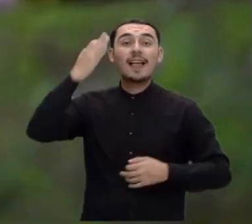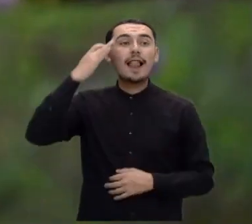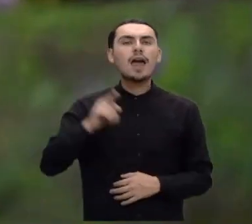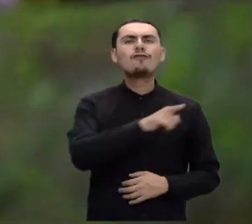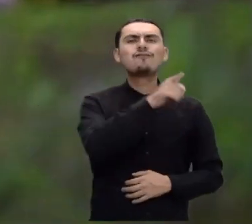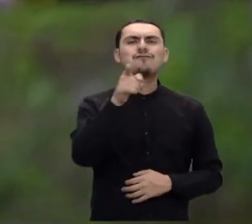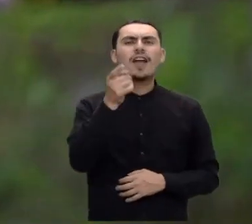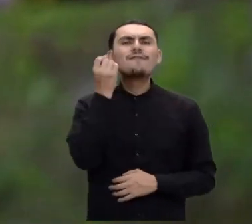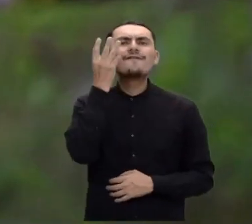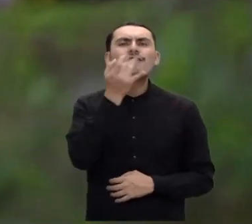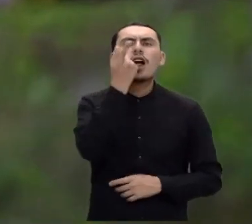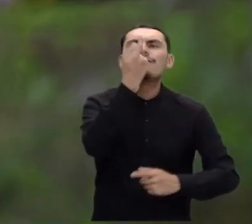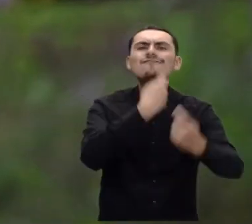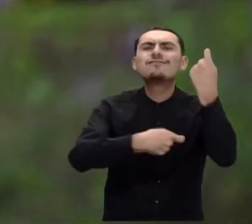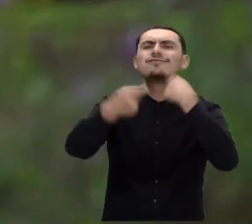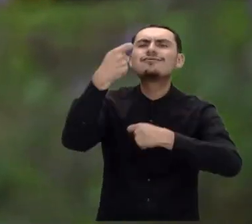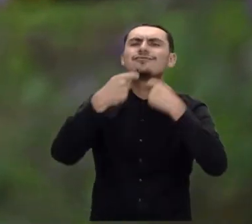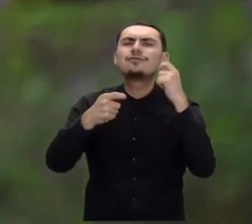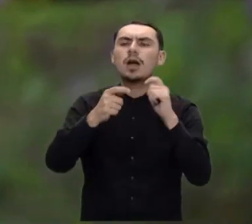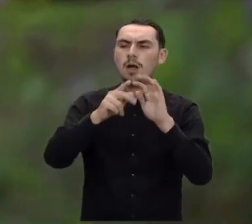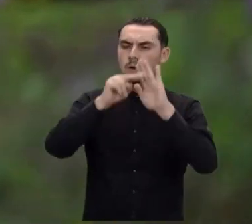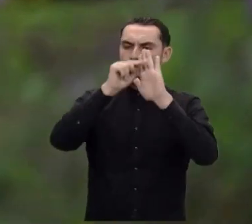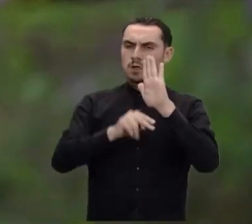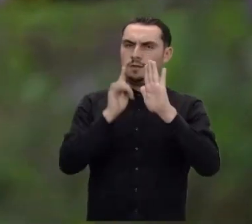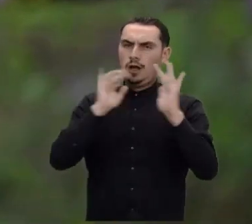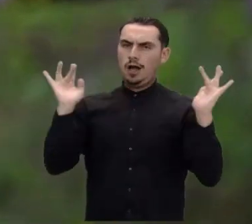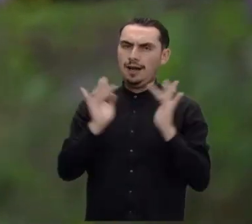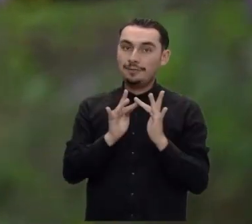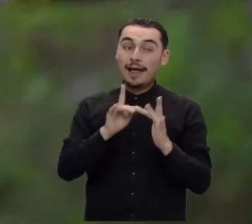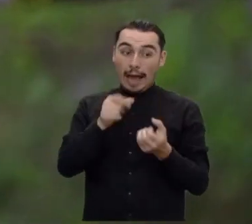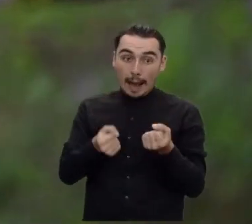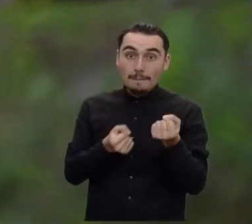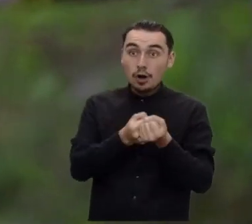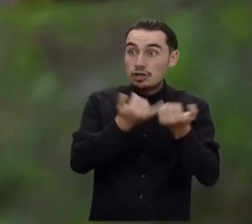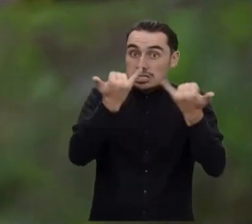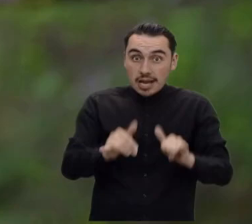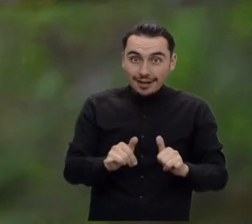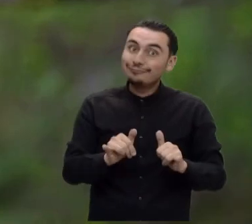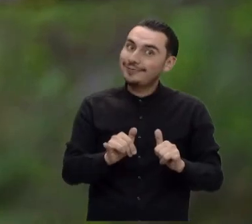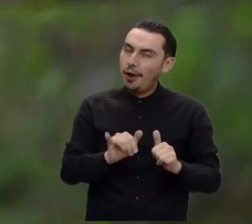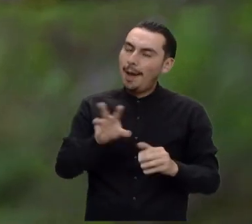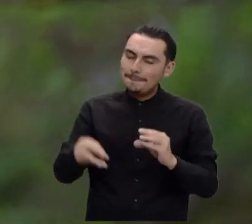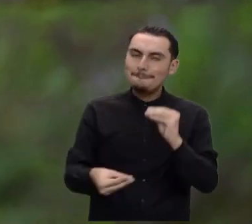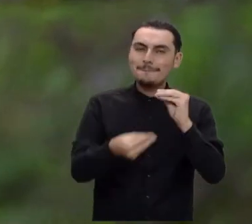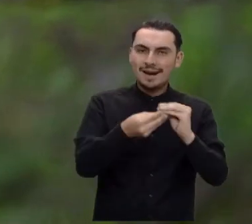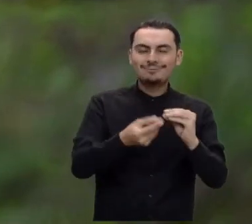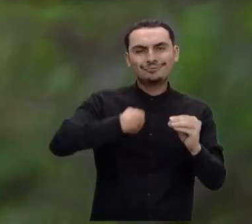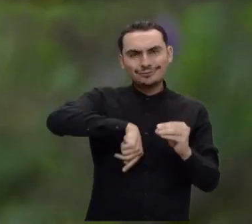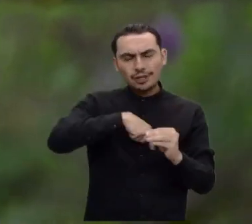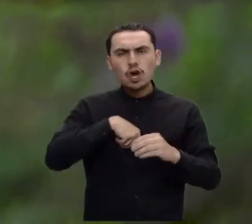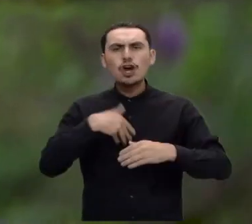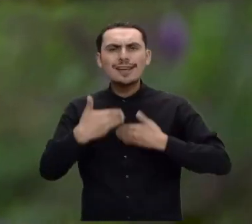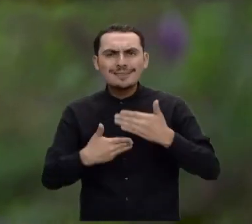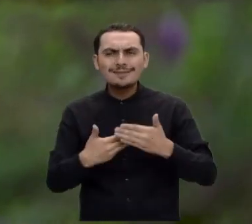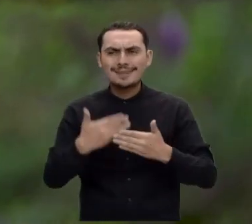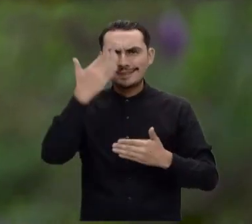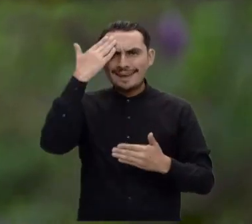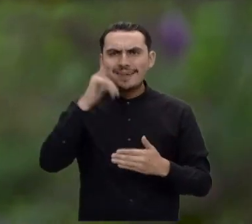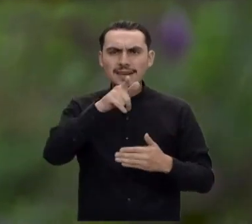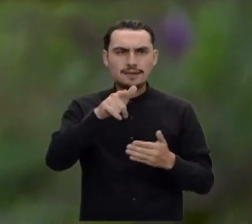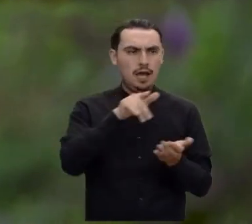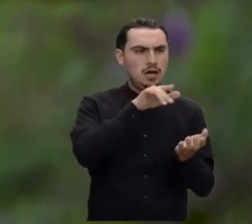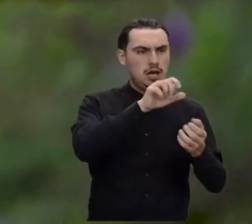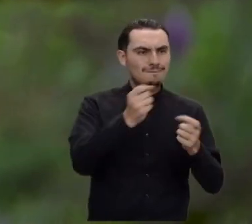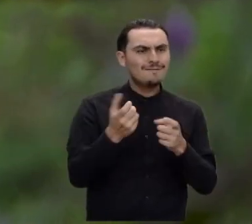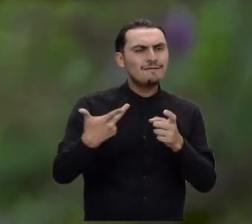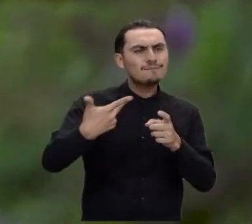Garantizar la sanidad de las flores de exportación va más allá del acompañamiento a los floricultores en sus predios. La labor del ICA se extiende a